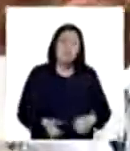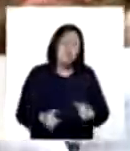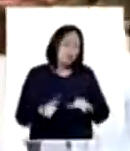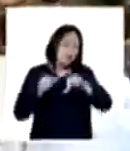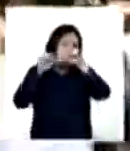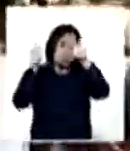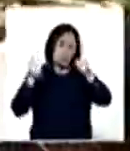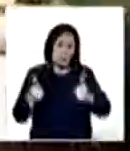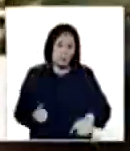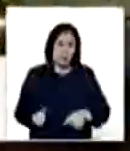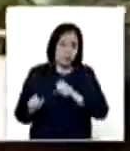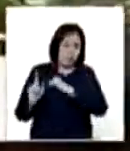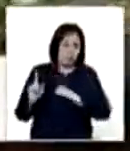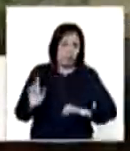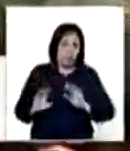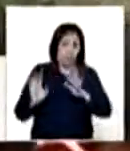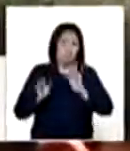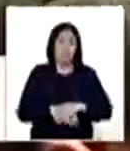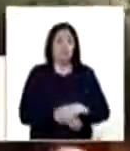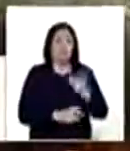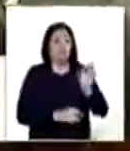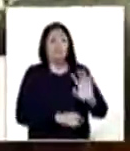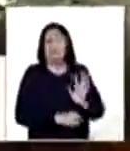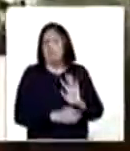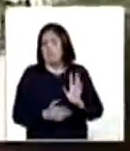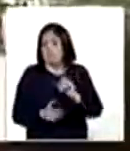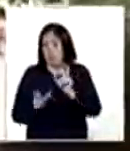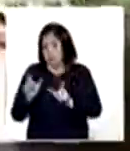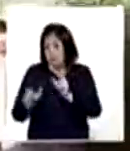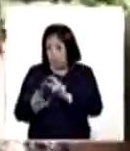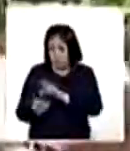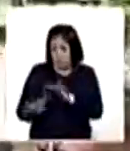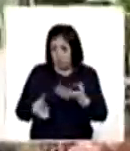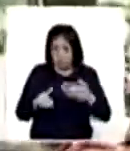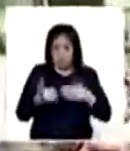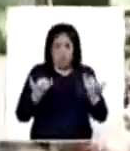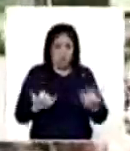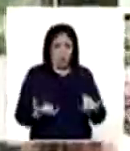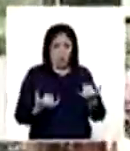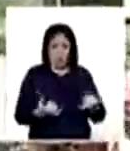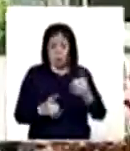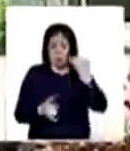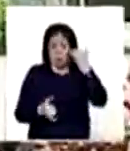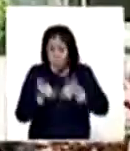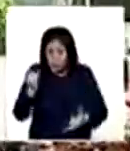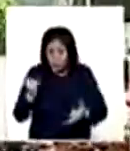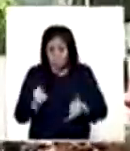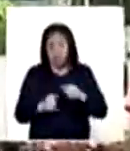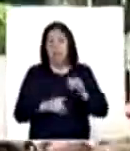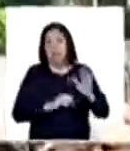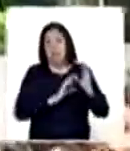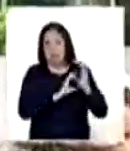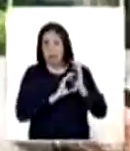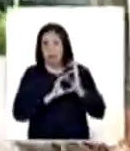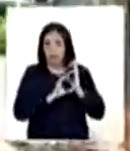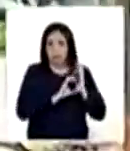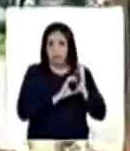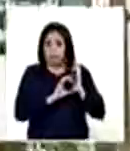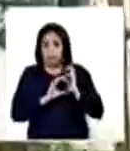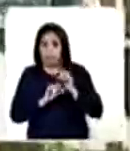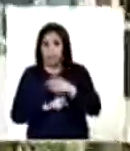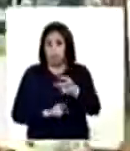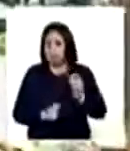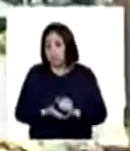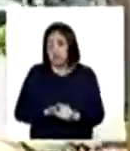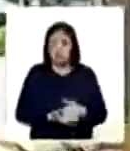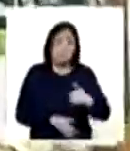se despide de sus fieles el día de hoy en este último recorrido. Compañeras,